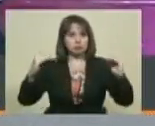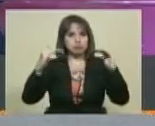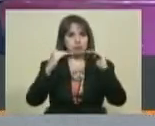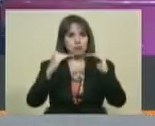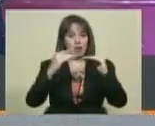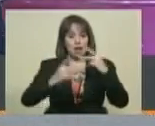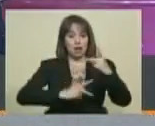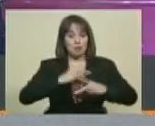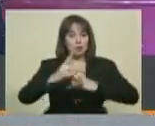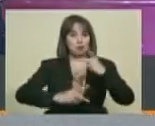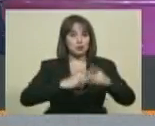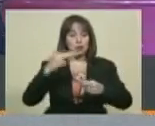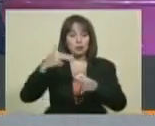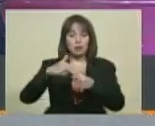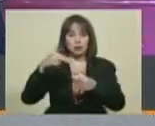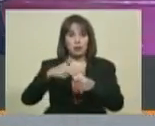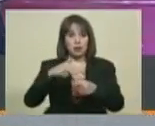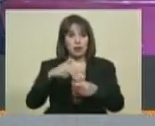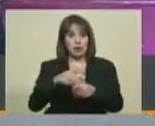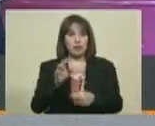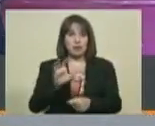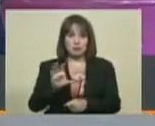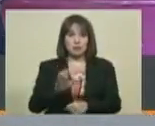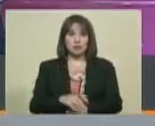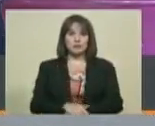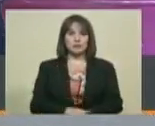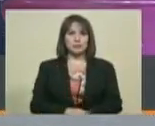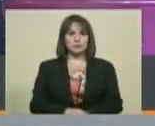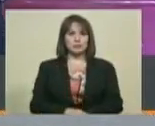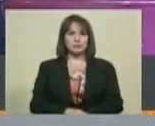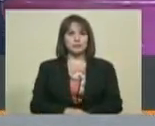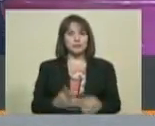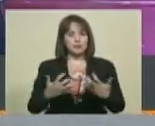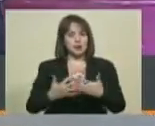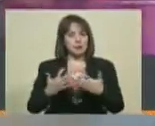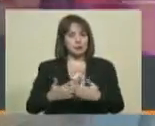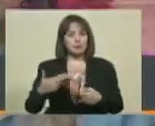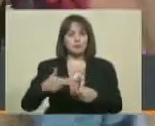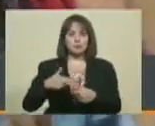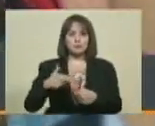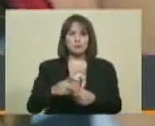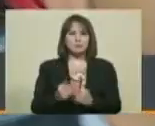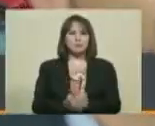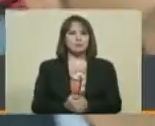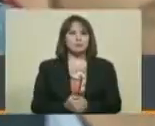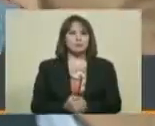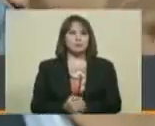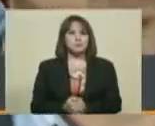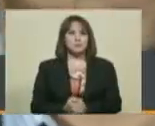la producción petrolera de nuestra PDVSA.